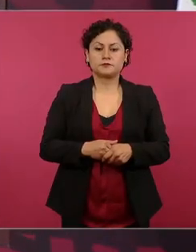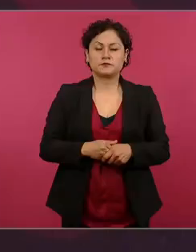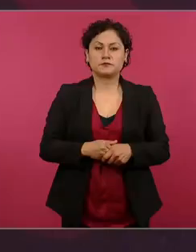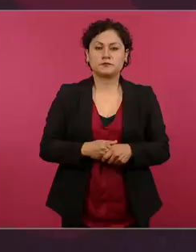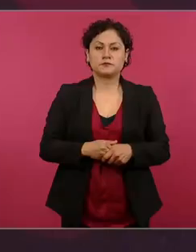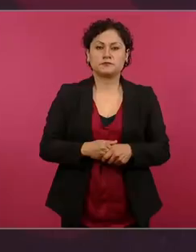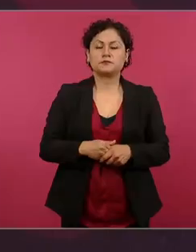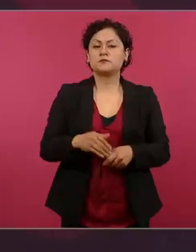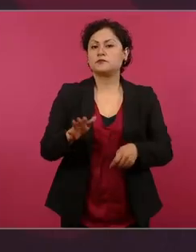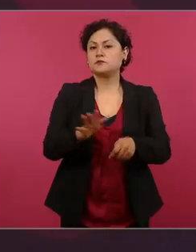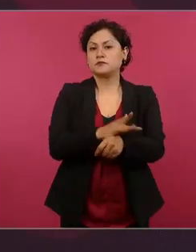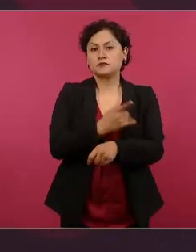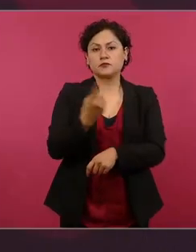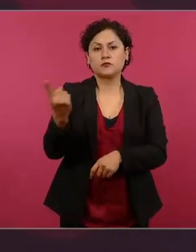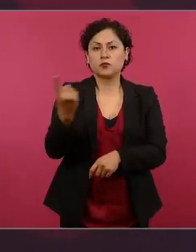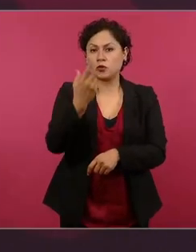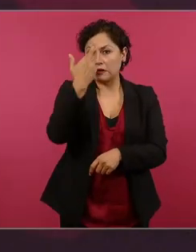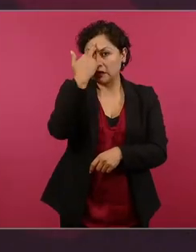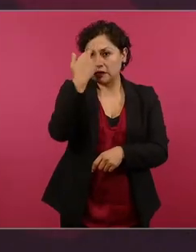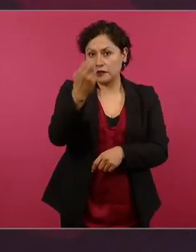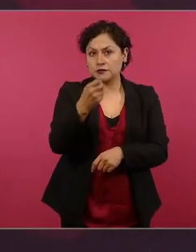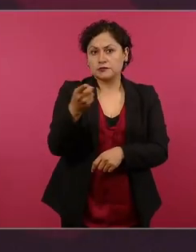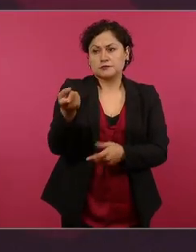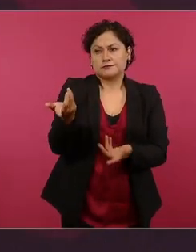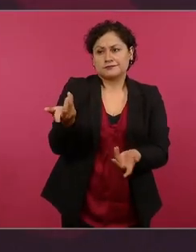evidente que el Poder Judicial está